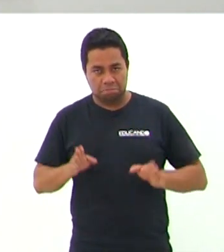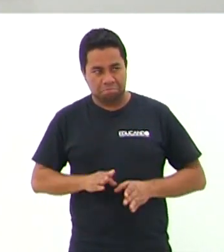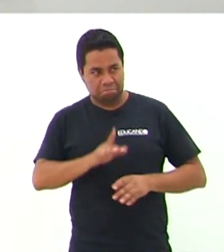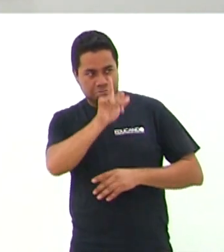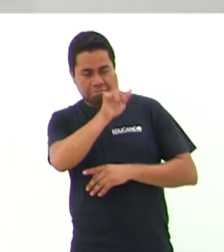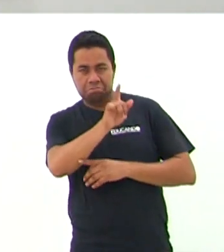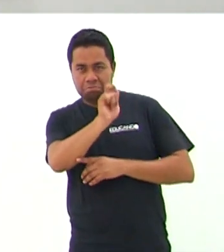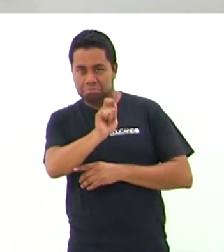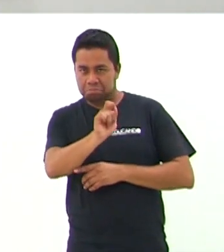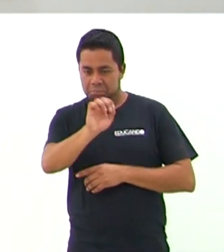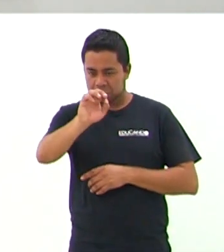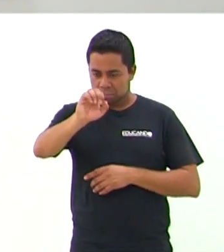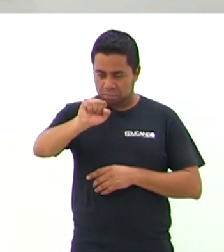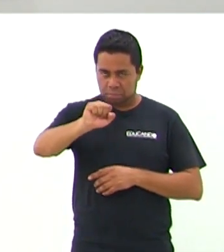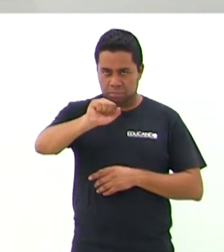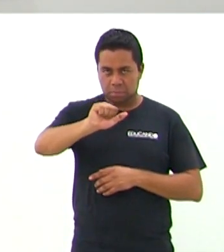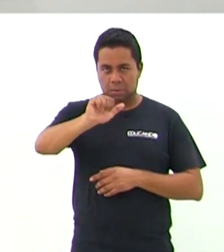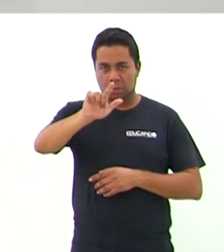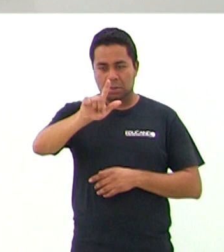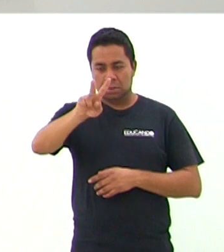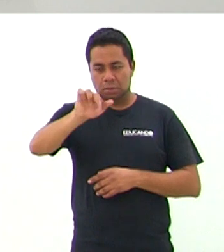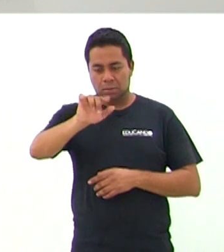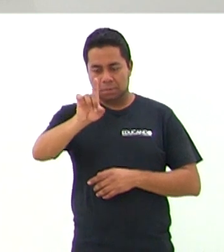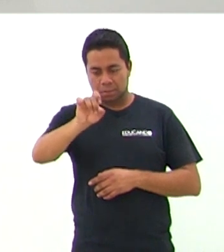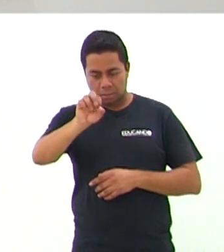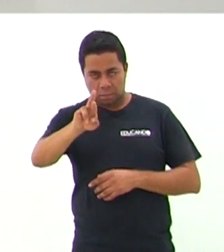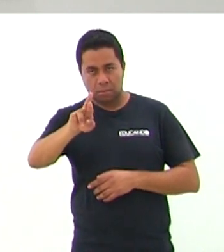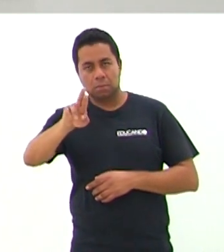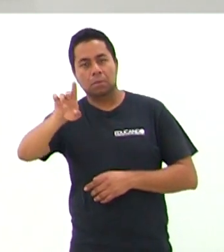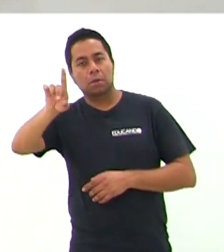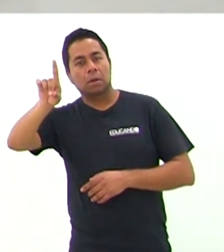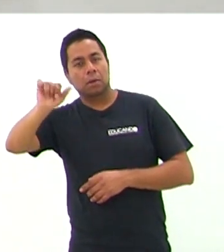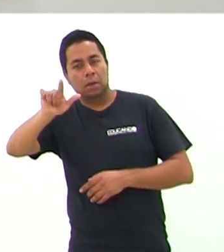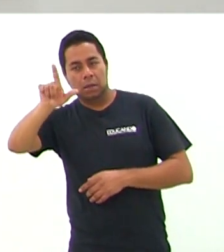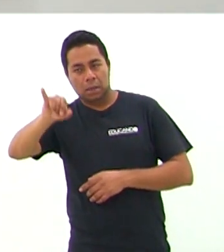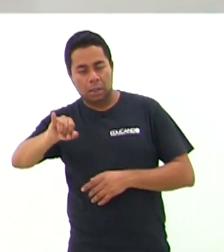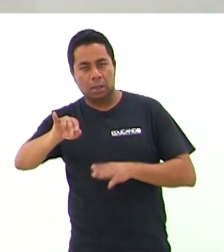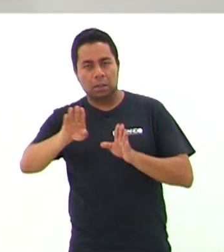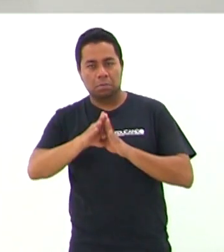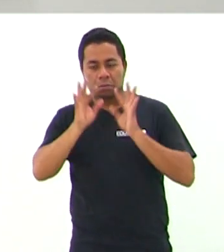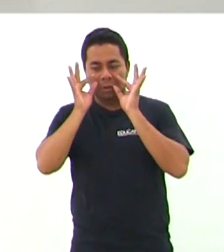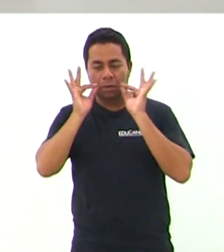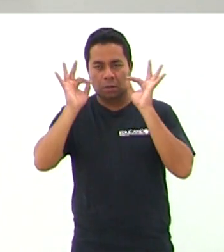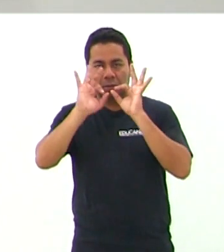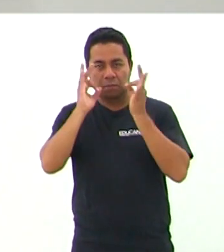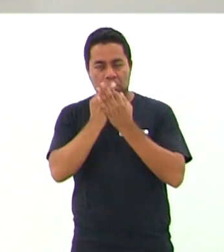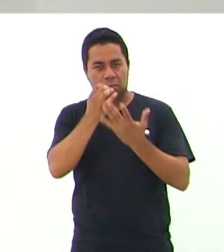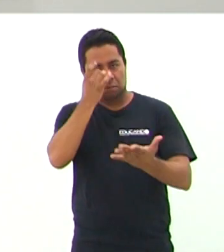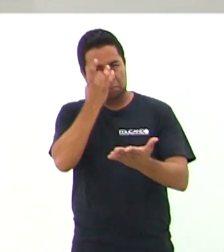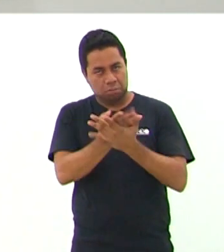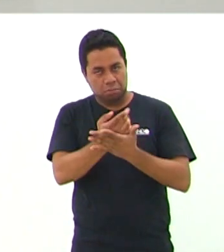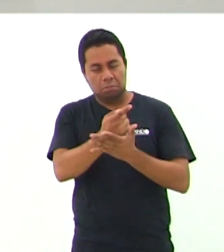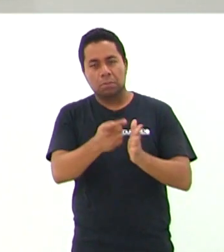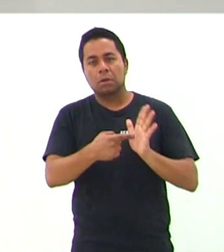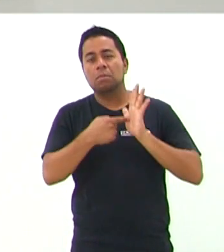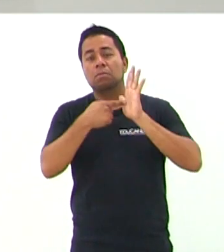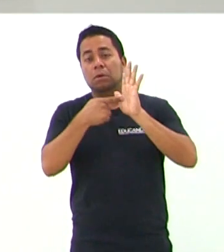Dalí, un estilo de bigote muy particular. Semejar,